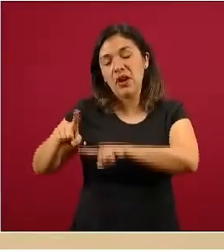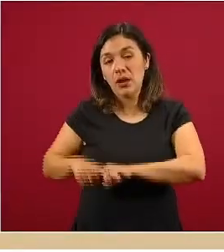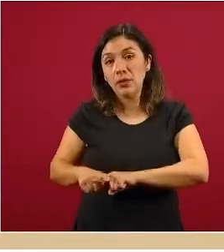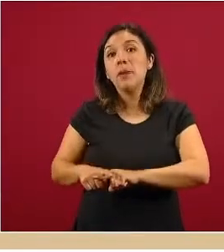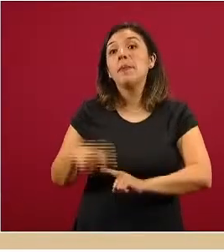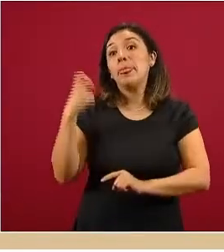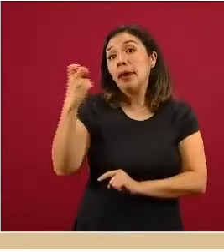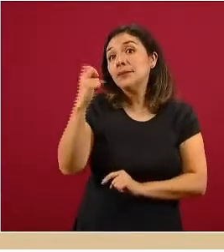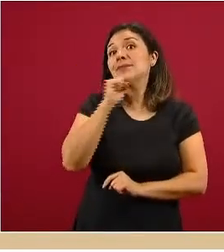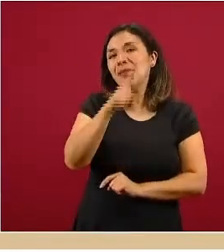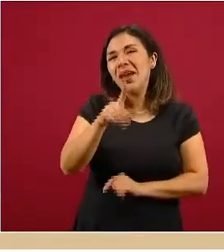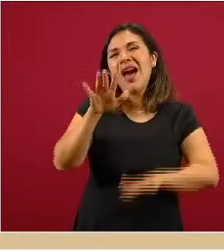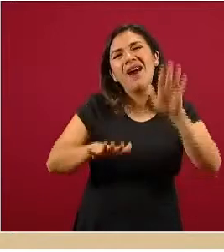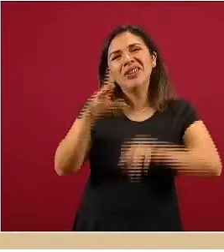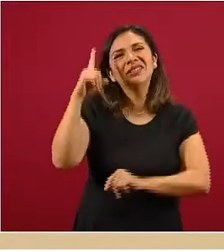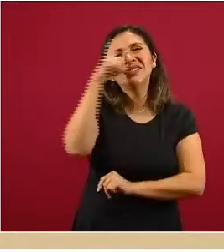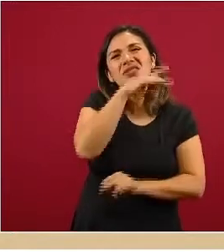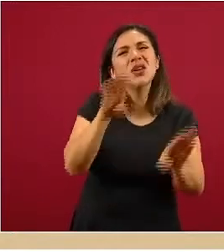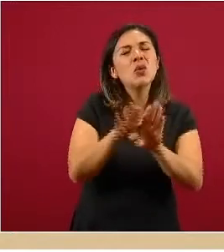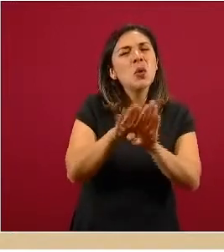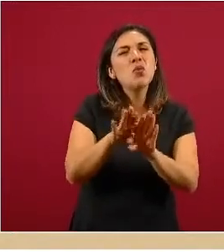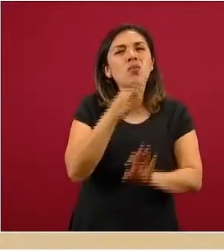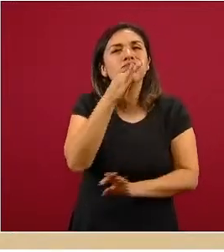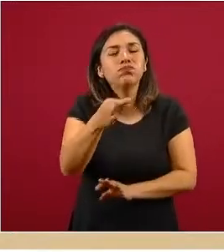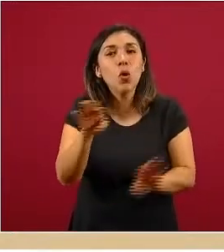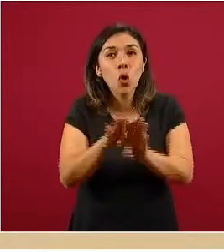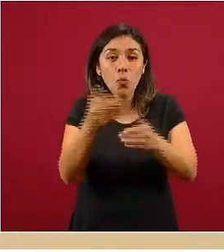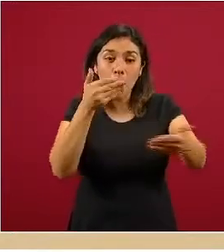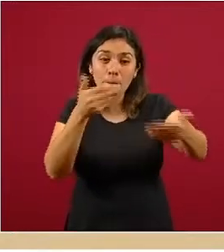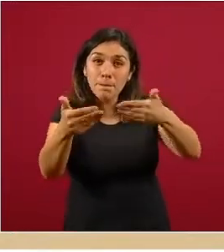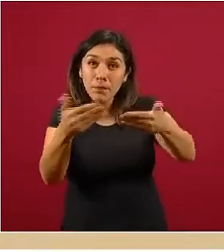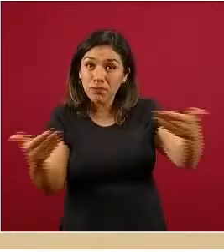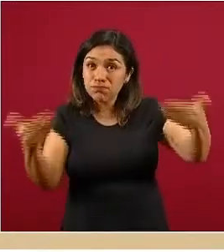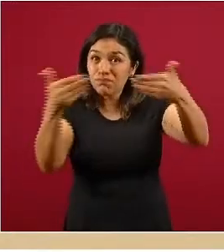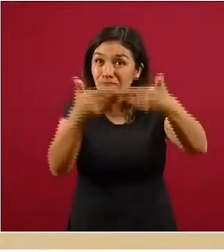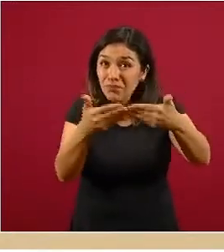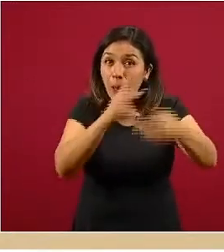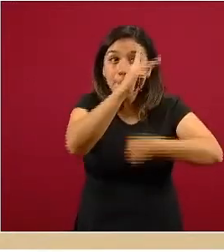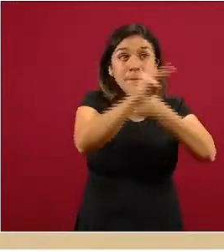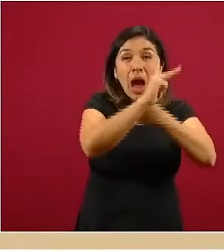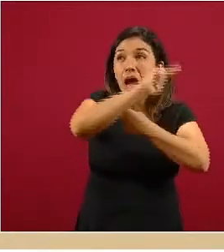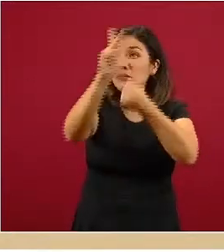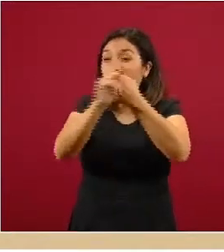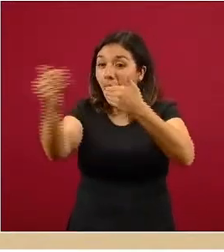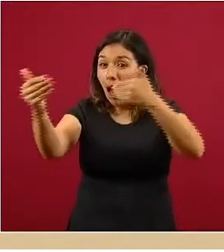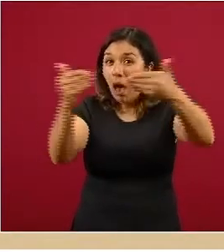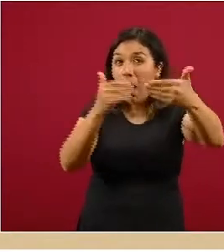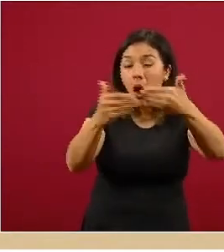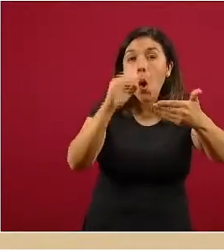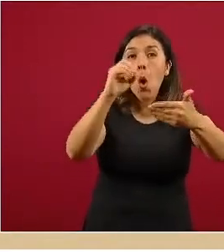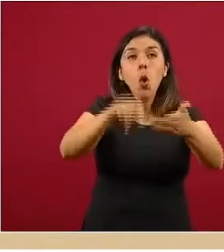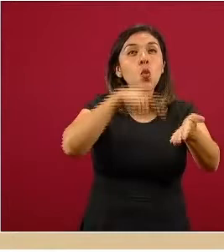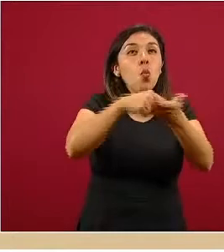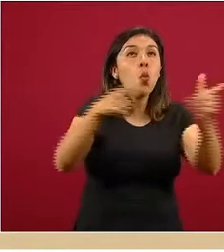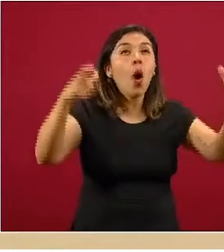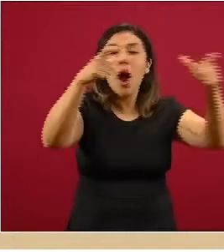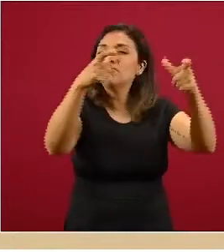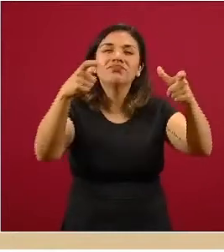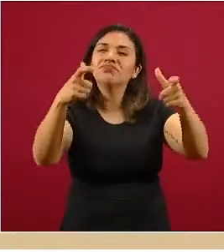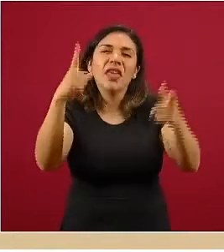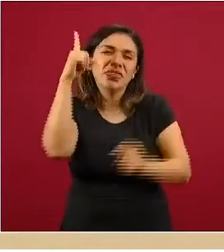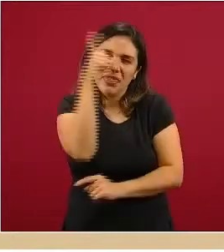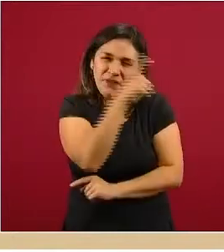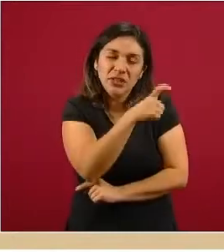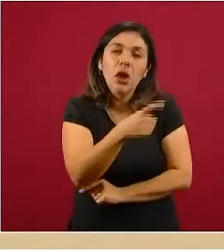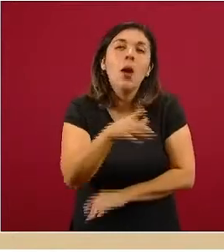122.765 que estamos reportando en este momento. Y también tenemos cuál es la semana que hubo con mayor exceso. En este momento sigue siendo la